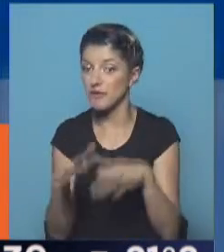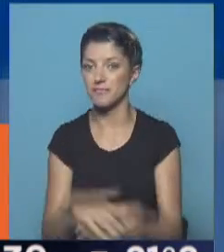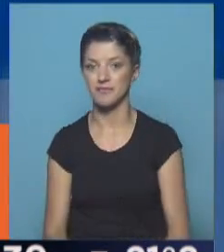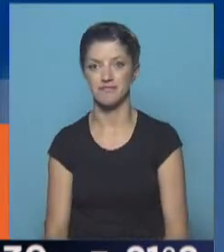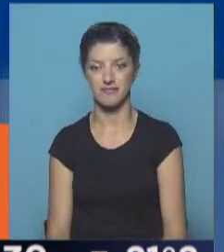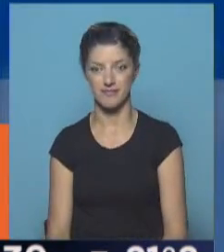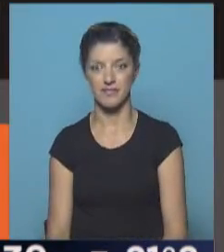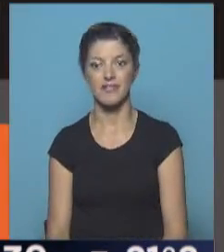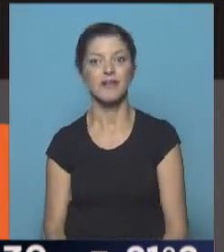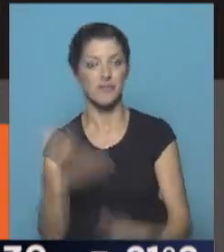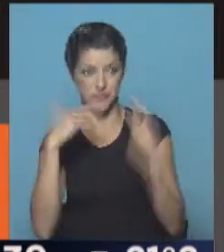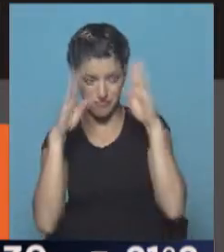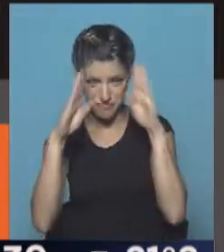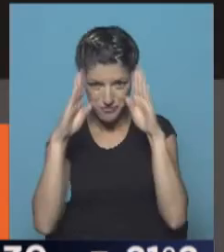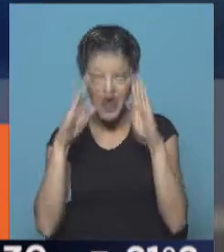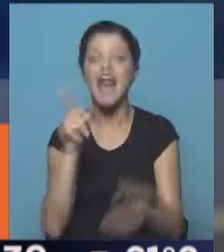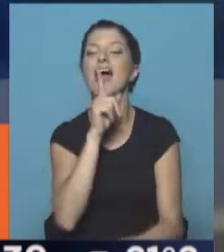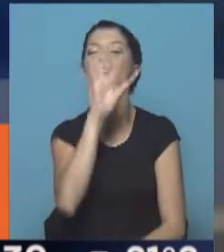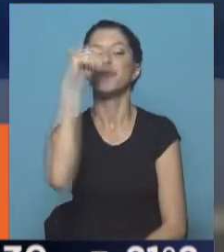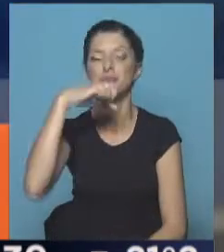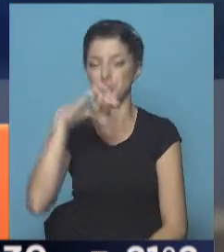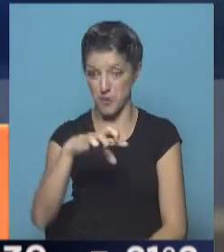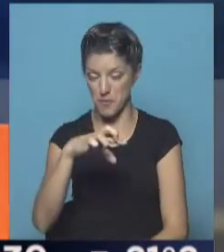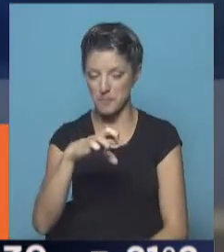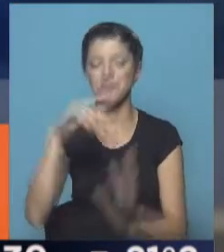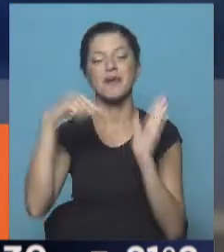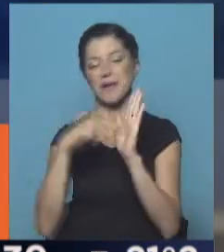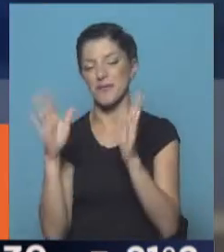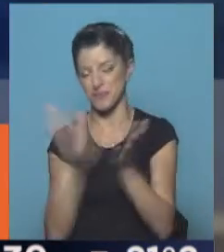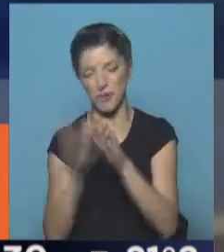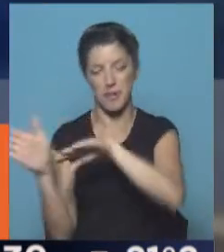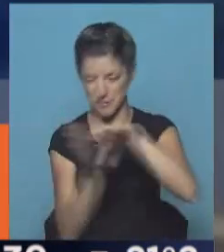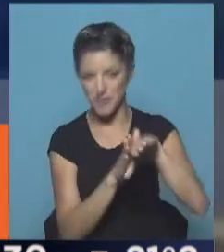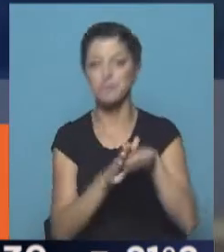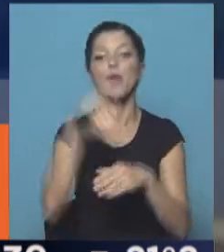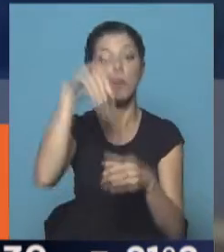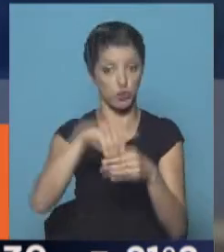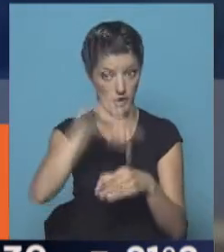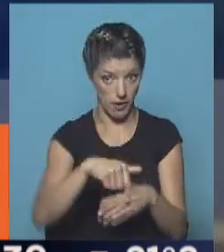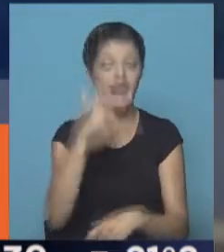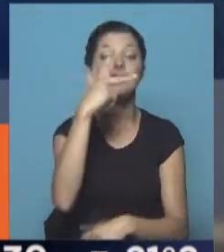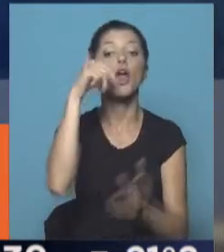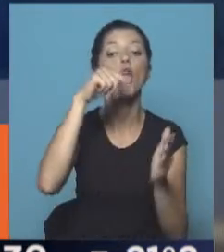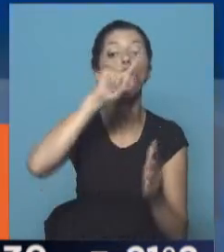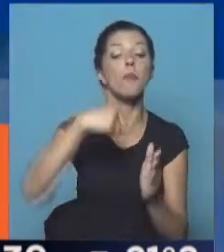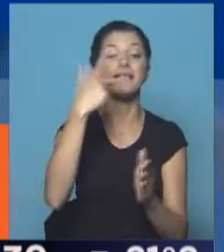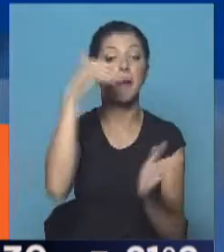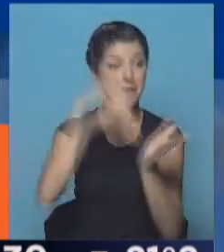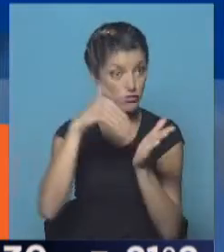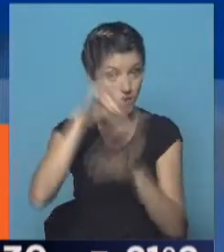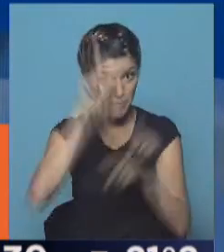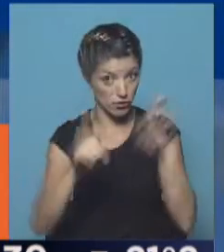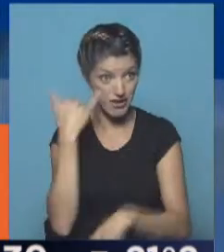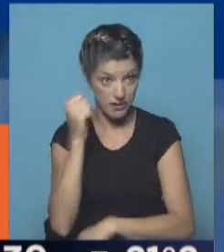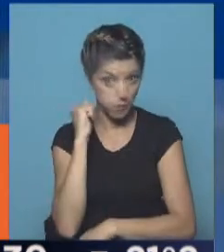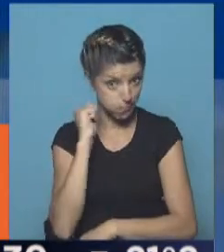panelista, tirador fijo es Donald Trump. Pero volviendo al tema del voto anticipado, 3,3 millones de personas ya han votado